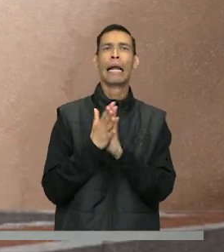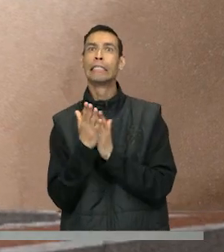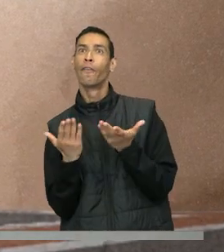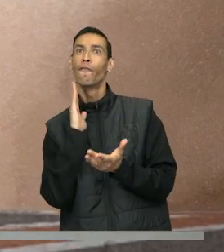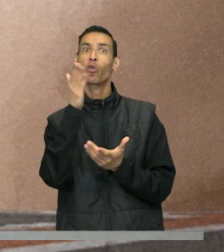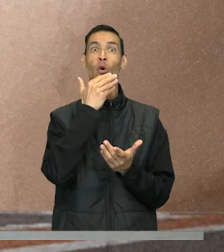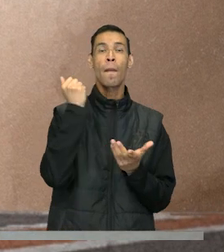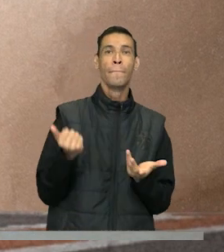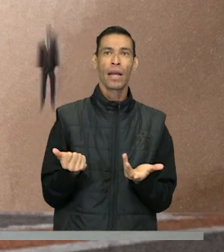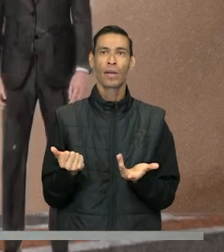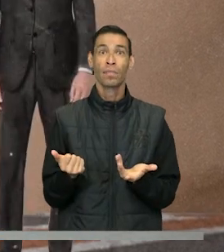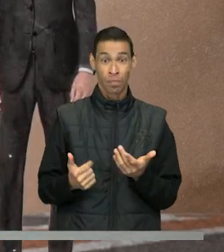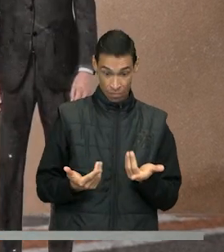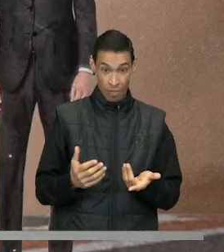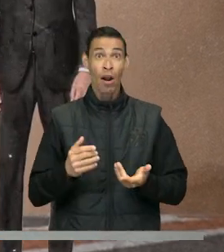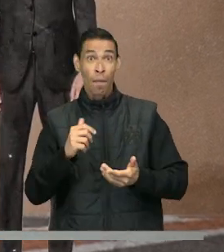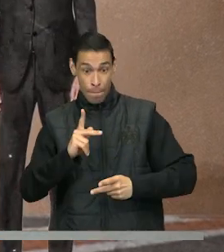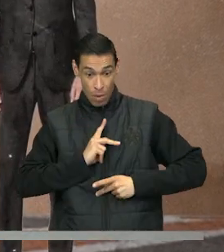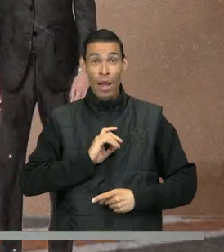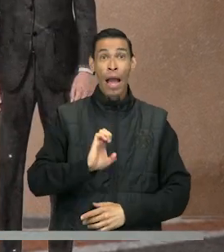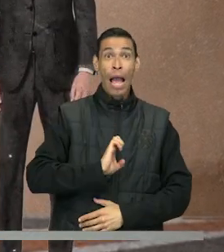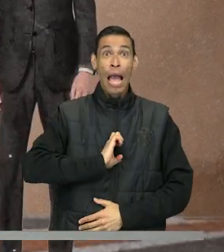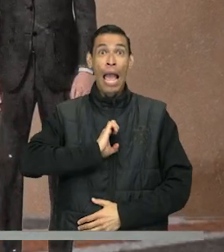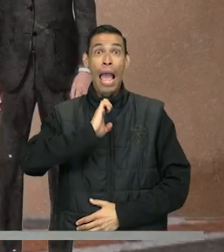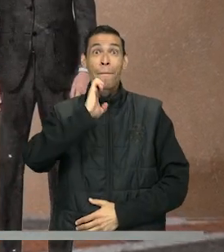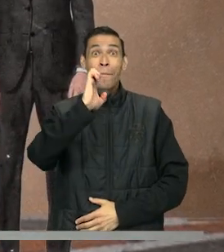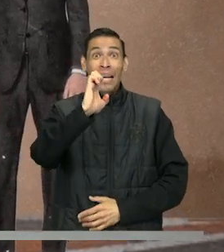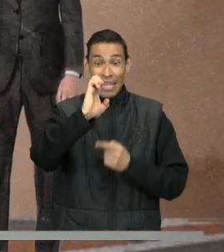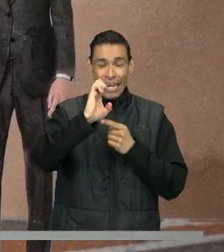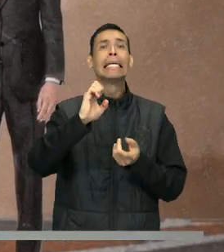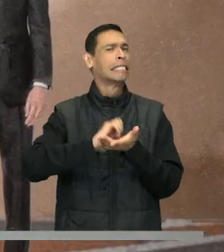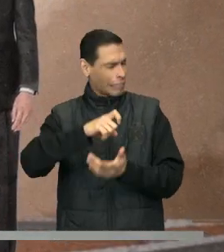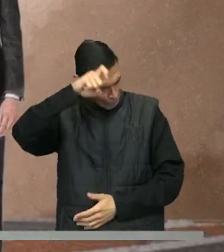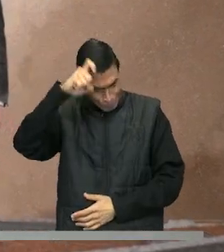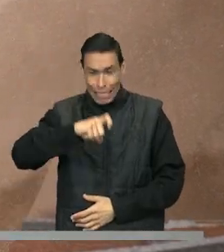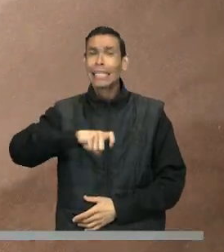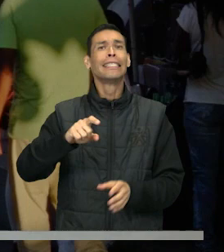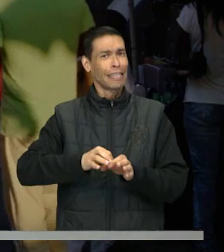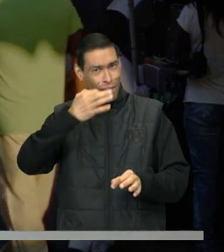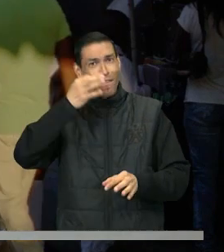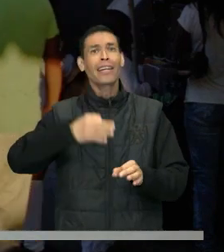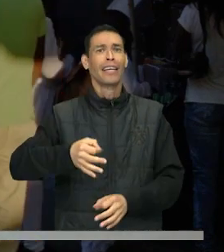pasar. Pero cuando emprendemos, en realidad es una necesidad indiscutible del ser humano.